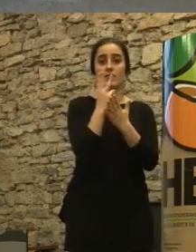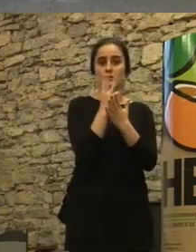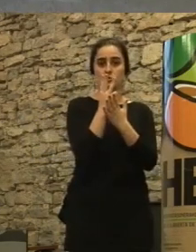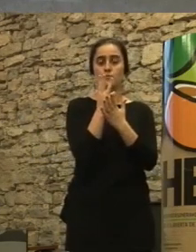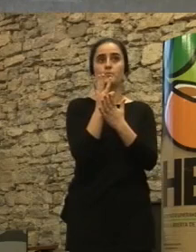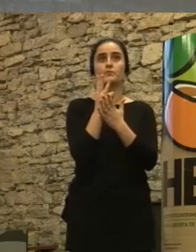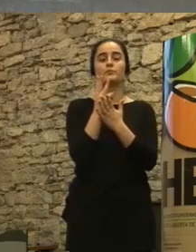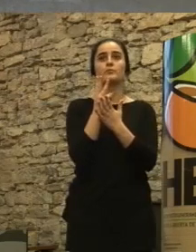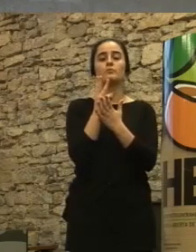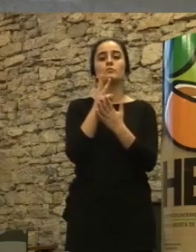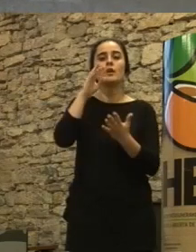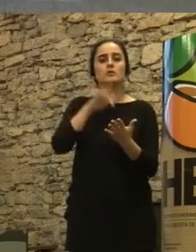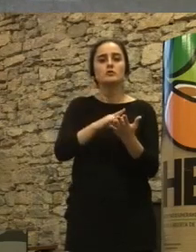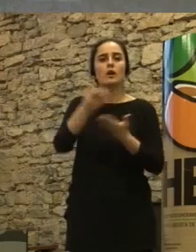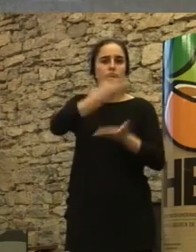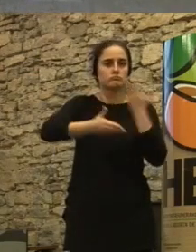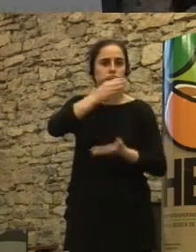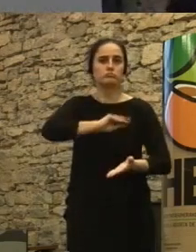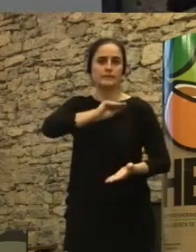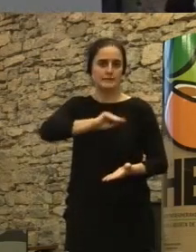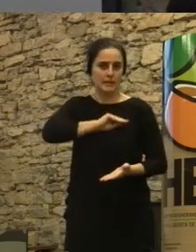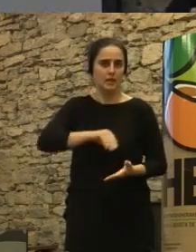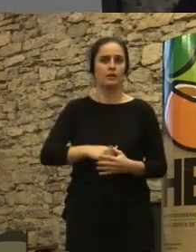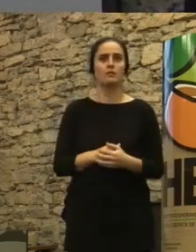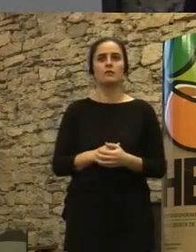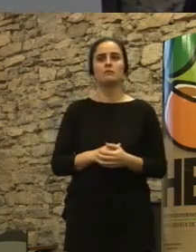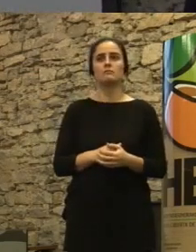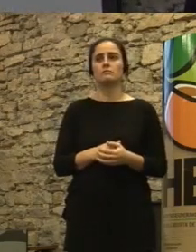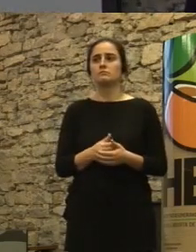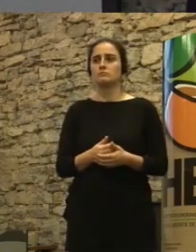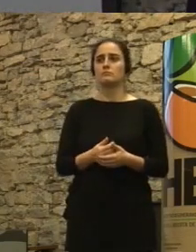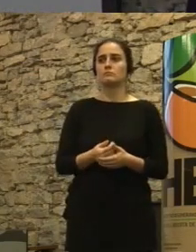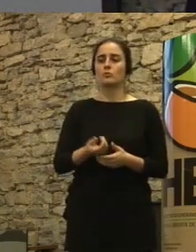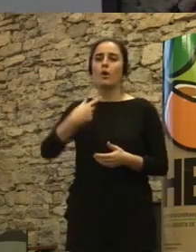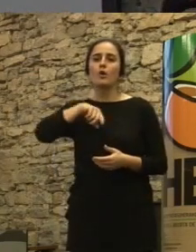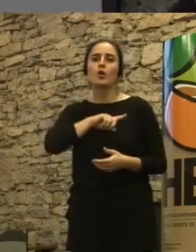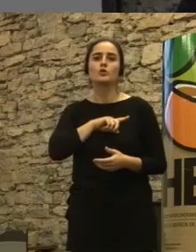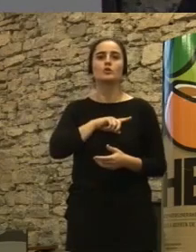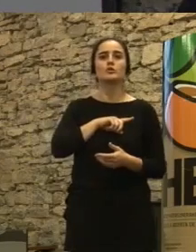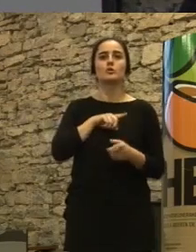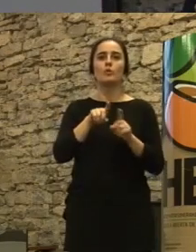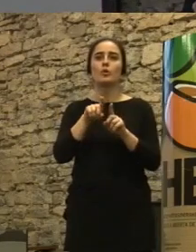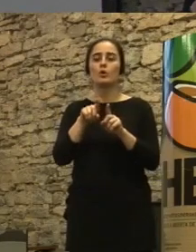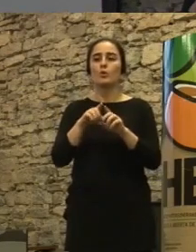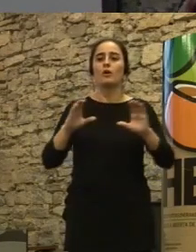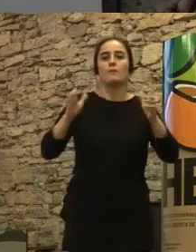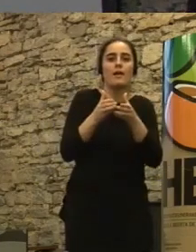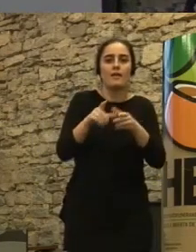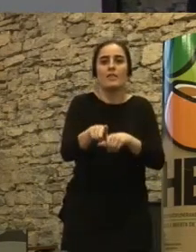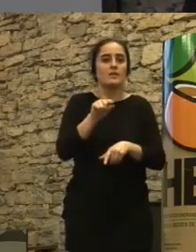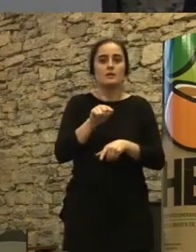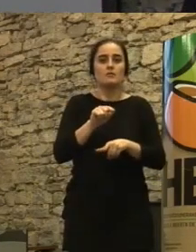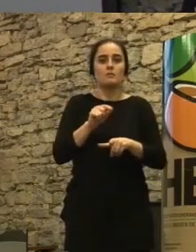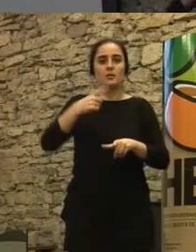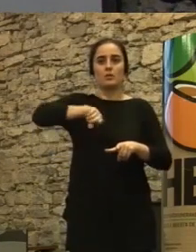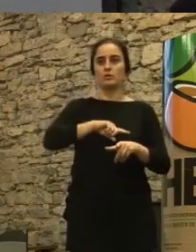Sí. Que era bastante colaborativa, ¿no? No es que nos asambleáramos para tomar las decisiones ni nada así, sino que de forma